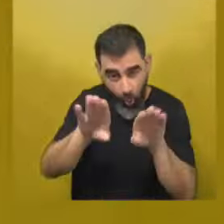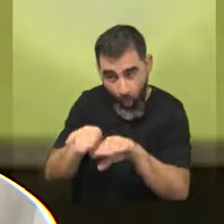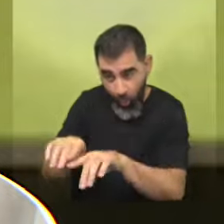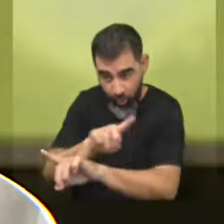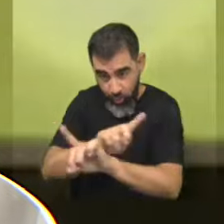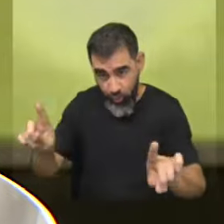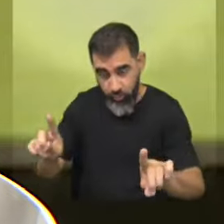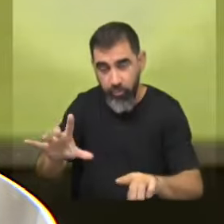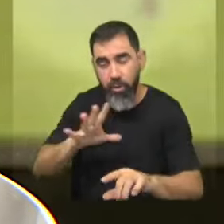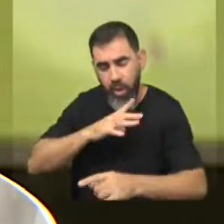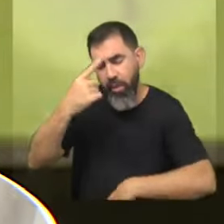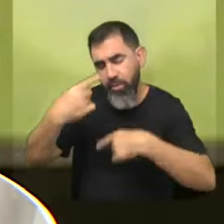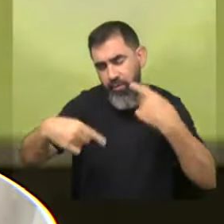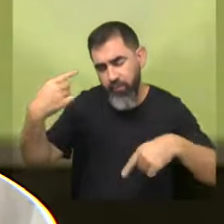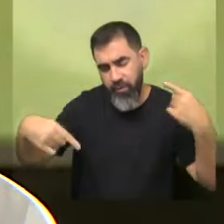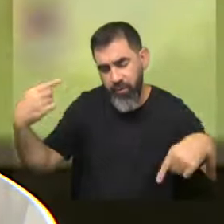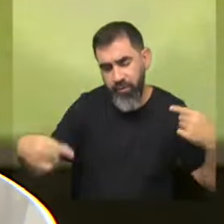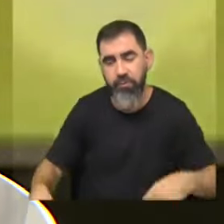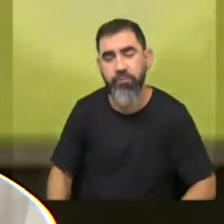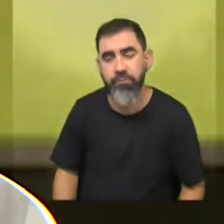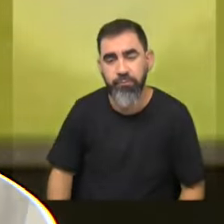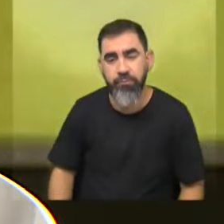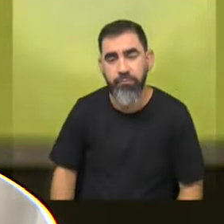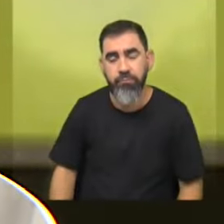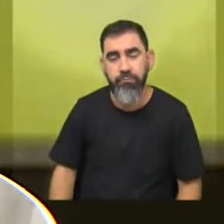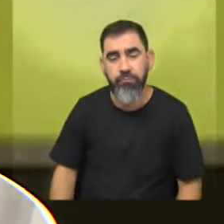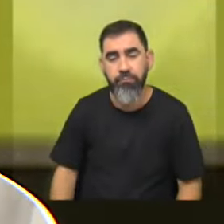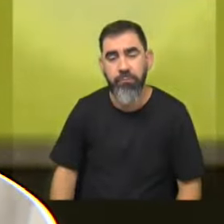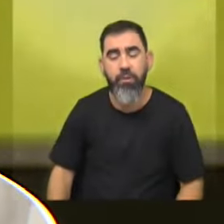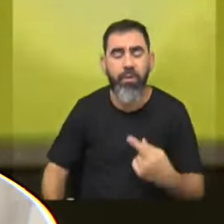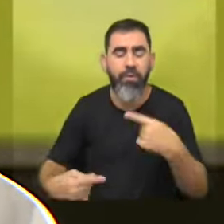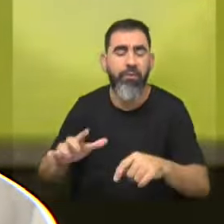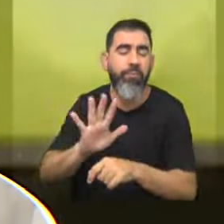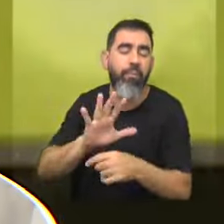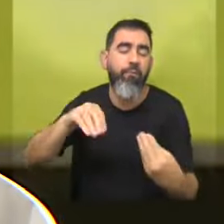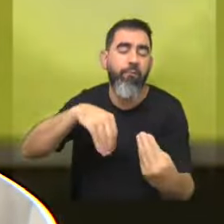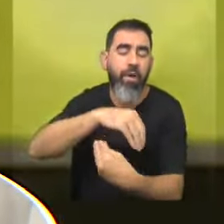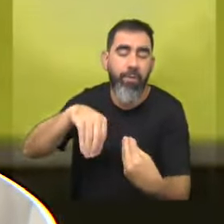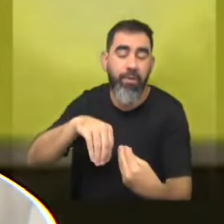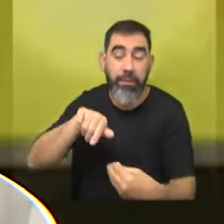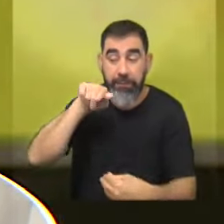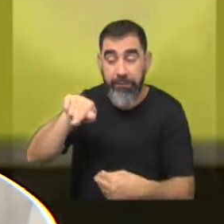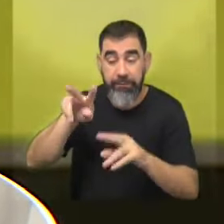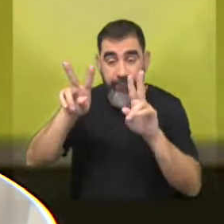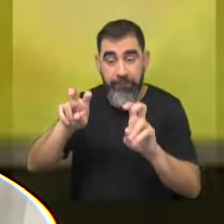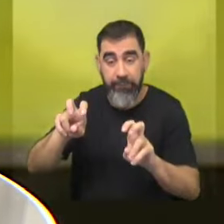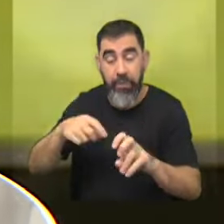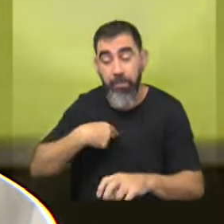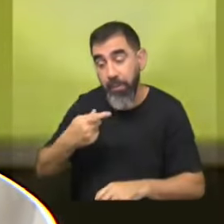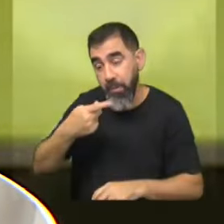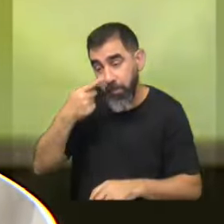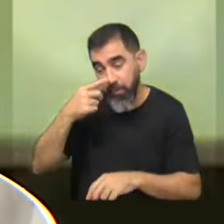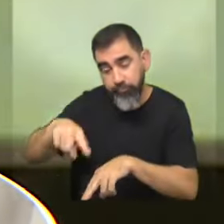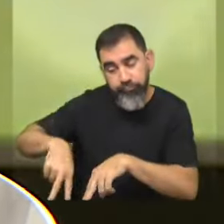claramente. No, no. Hay diferentes especies, claro. Diferentes géneros, diferentes familias, ¿no? En este caso, a mí me interesaba estudiar